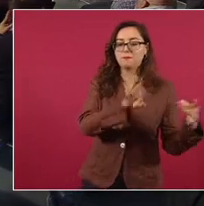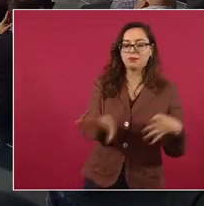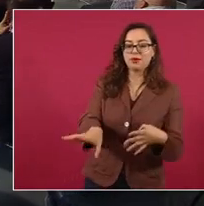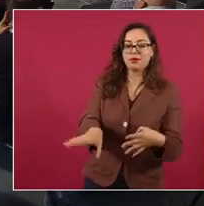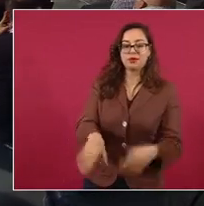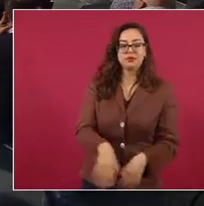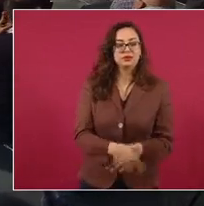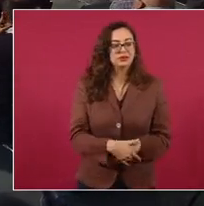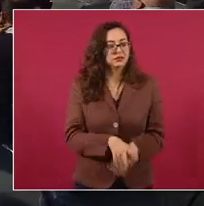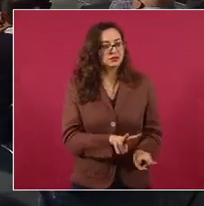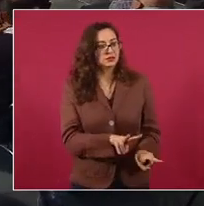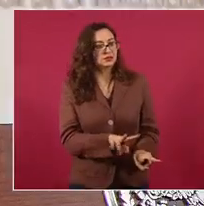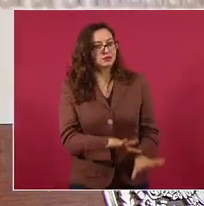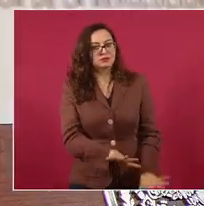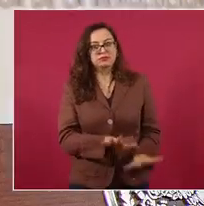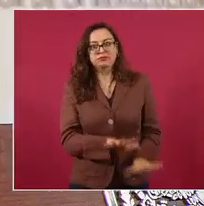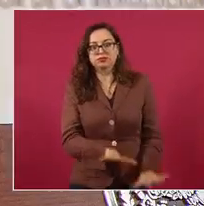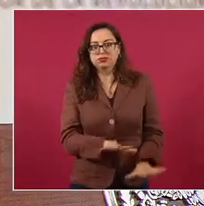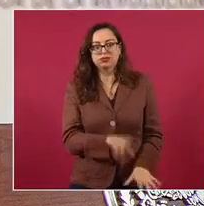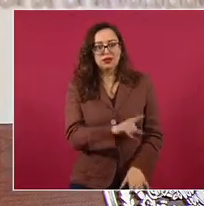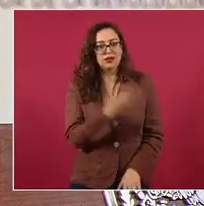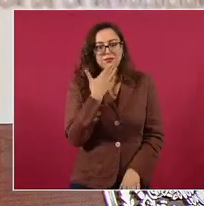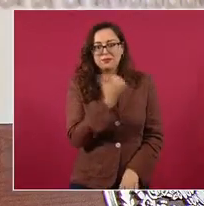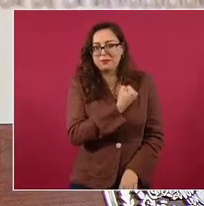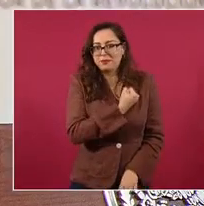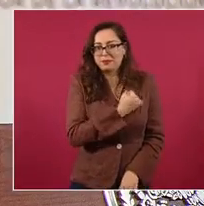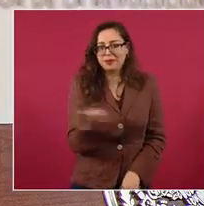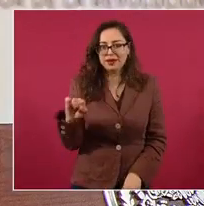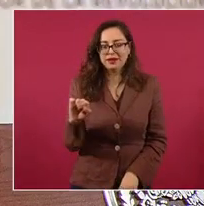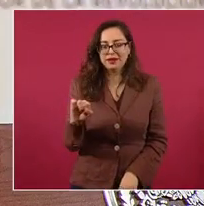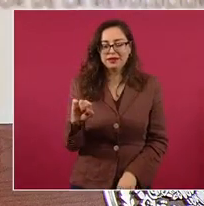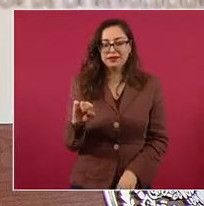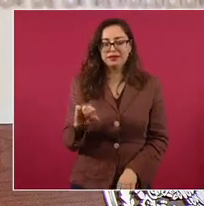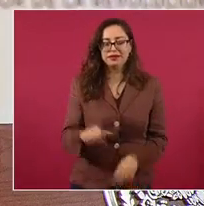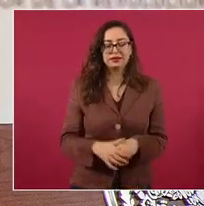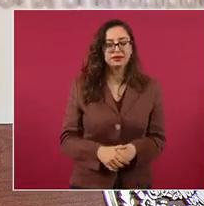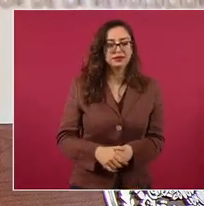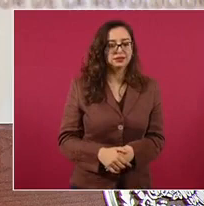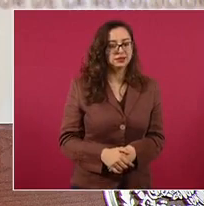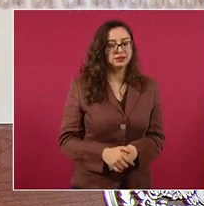Tremendos los de Filadelfia, puro